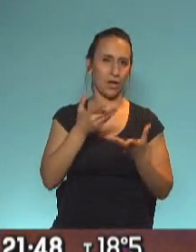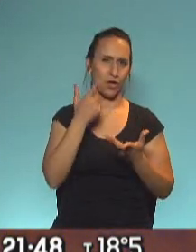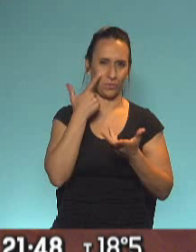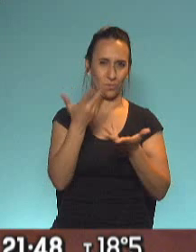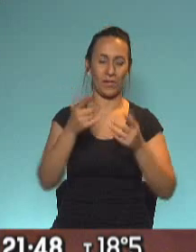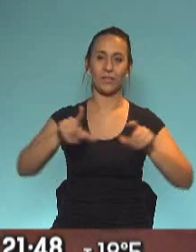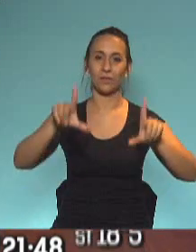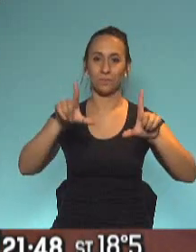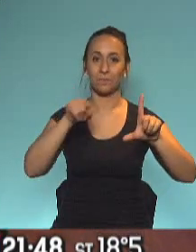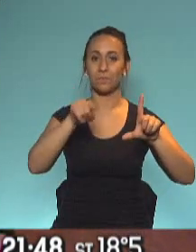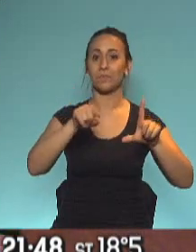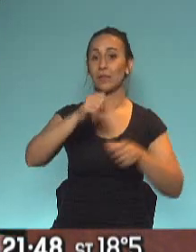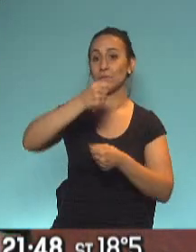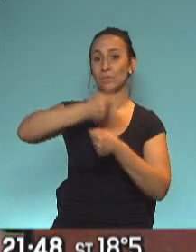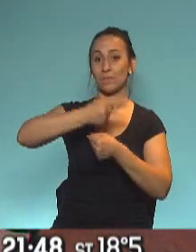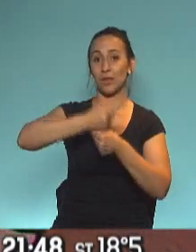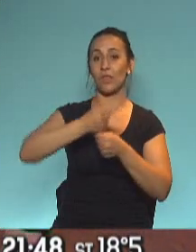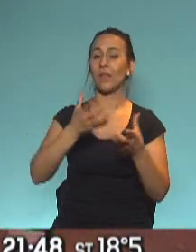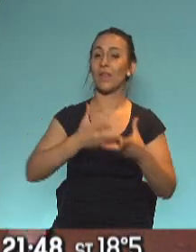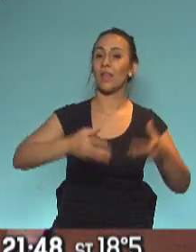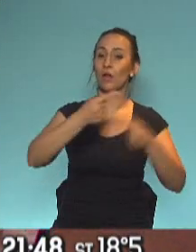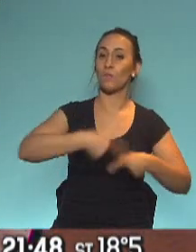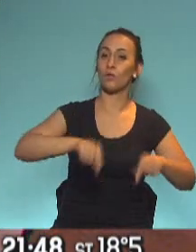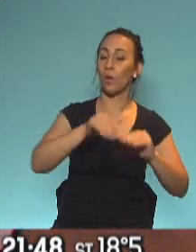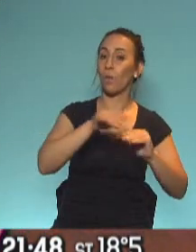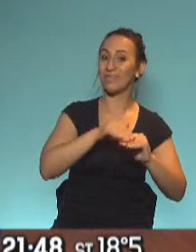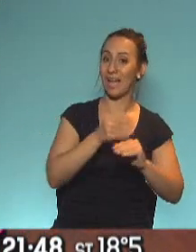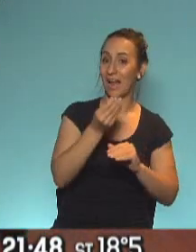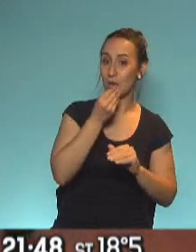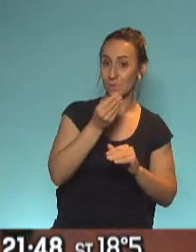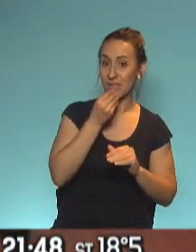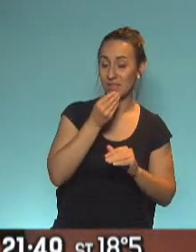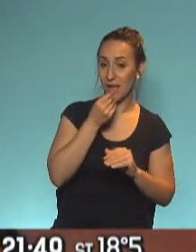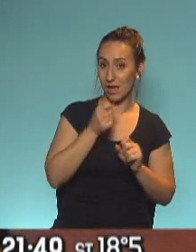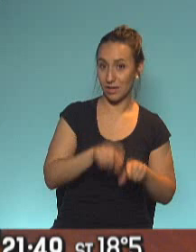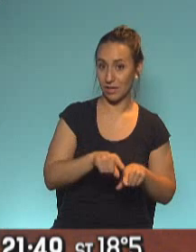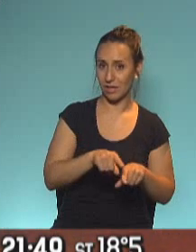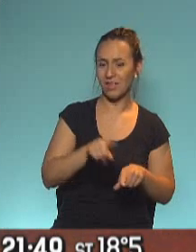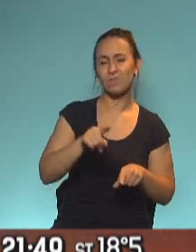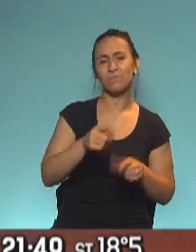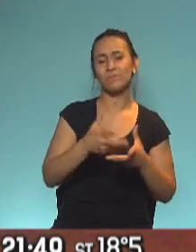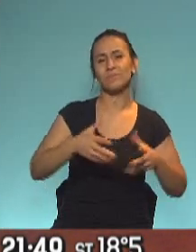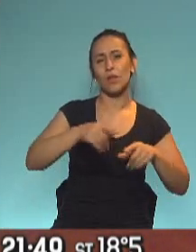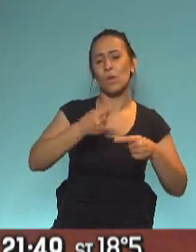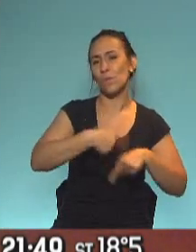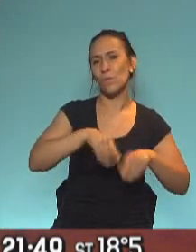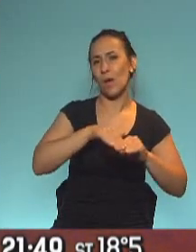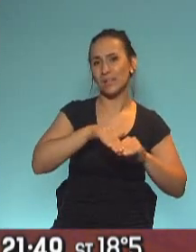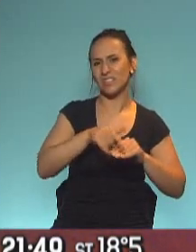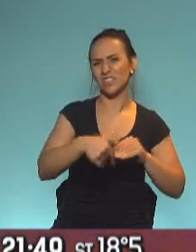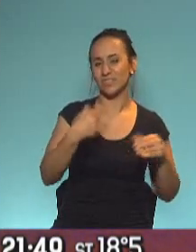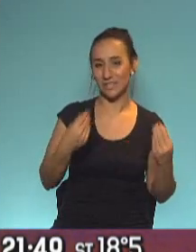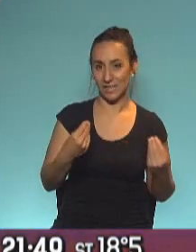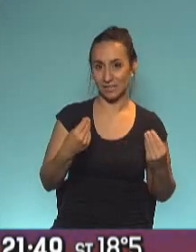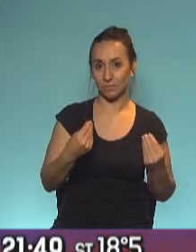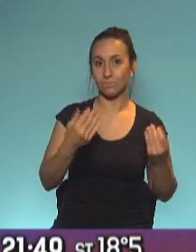hablando a partir, en principio, de la canasta básica alimentaria. La canasta básica alimentaria,